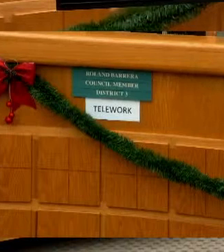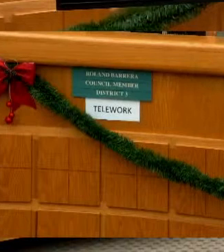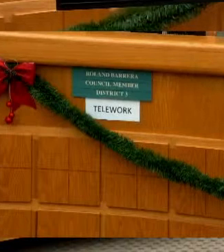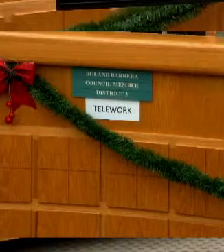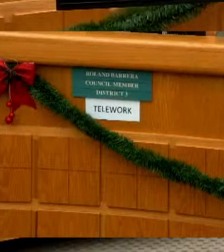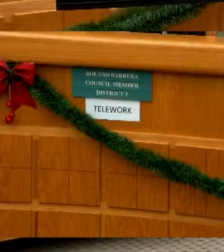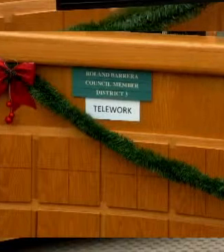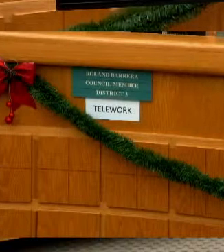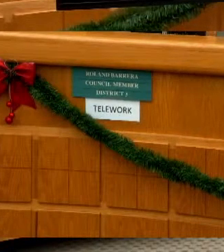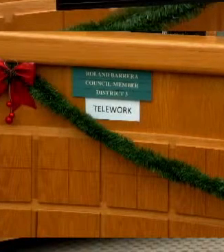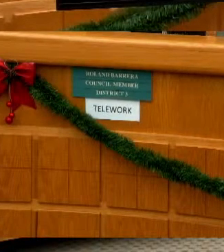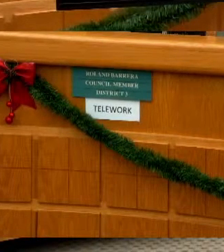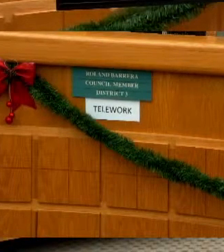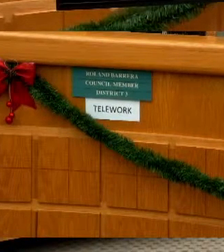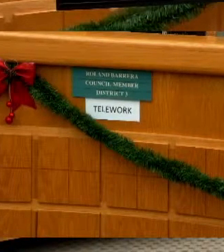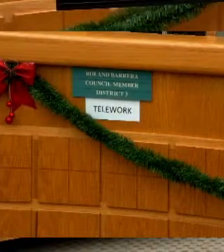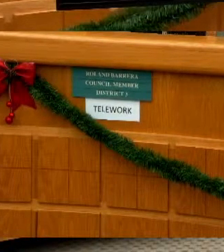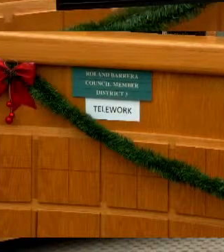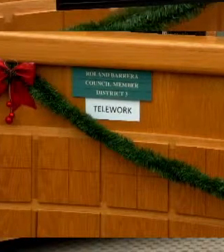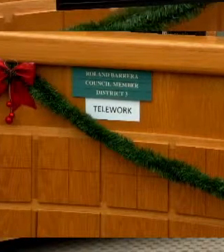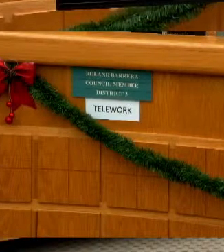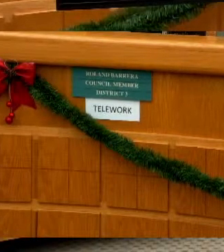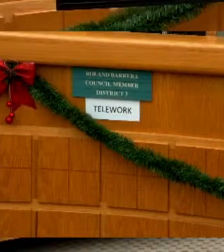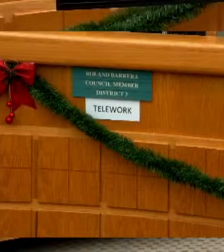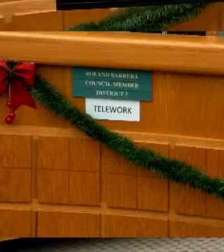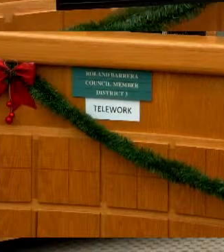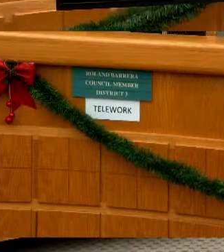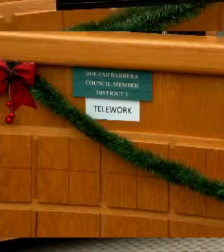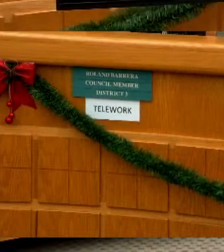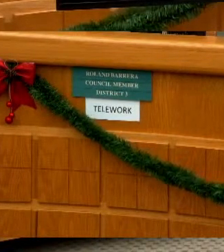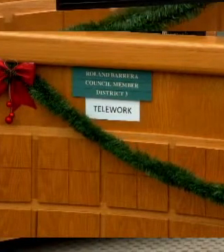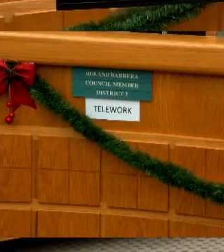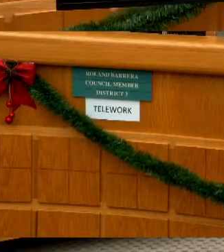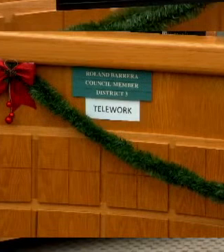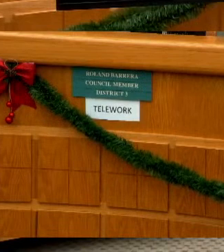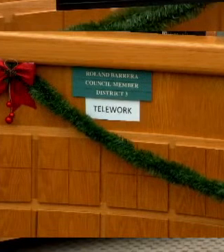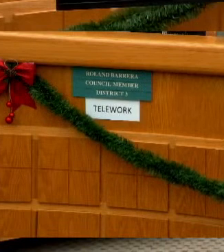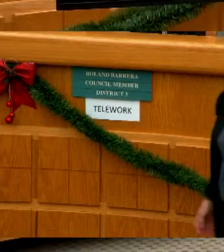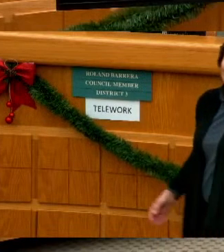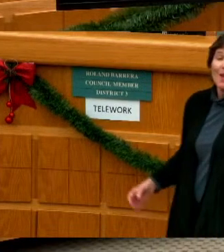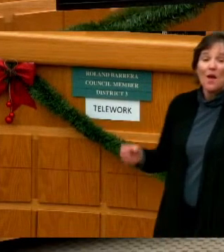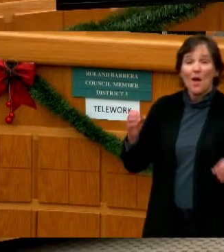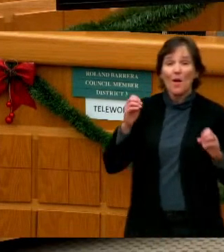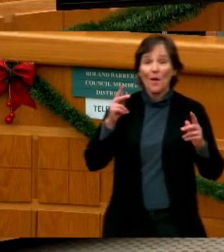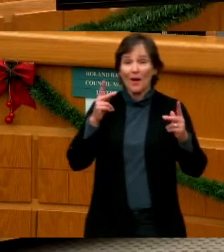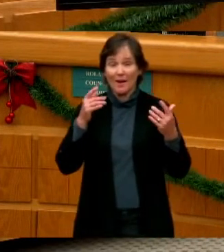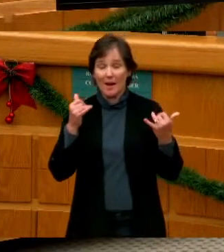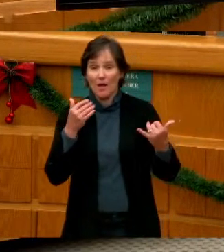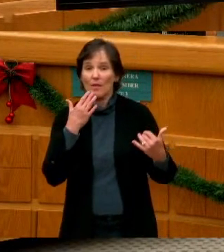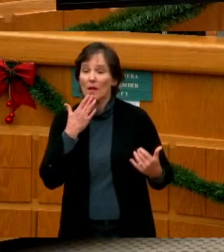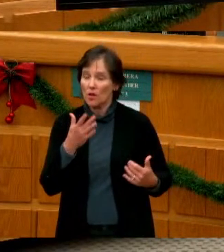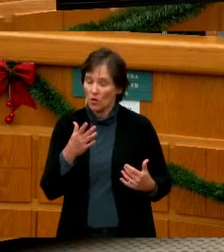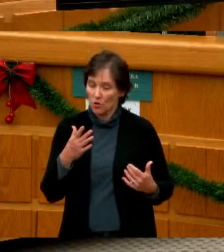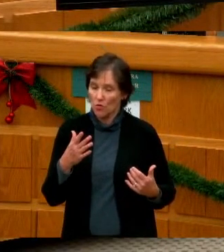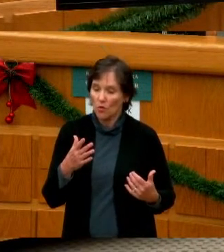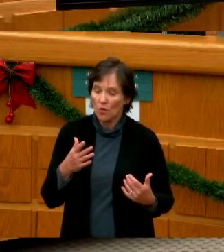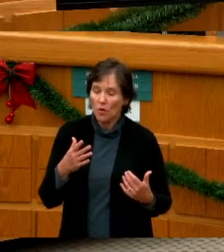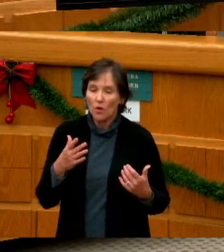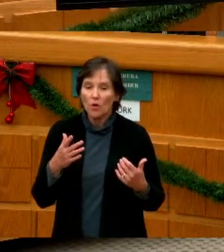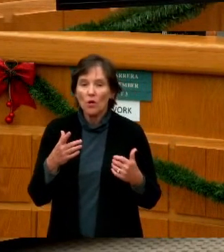Gracias, más de 110.850 personas visitaron otra ciudad por parte del área de la costa.